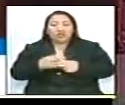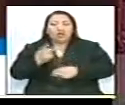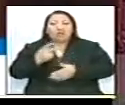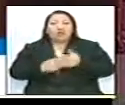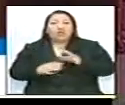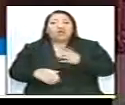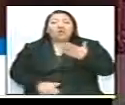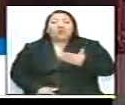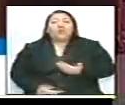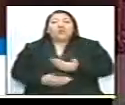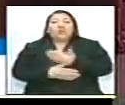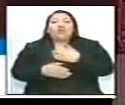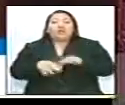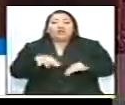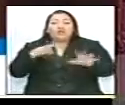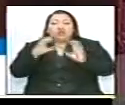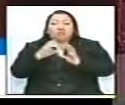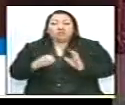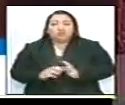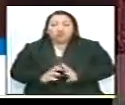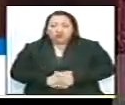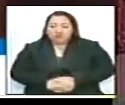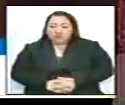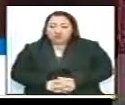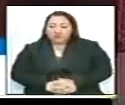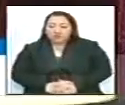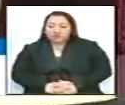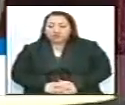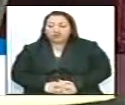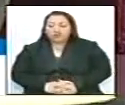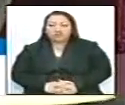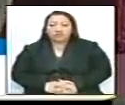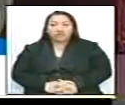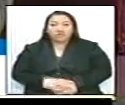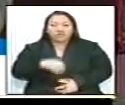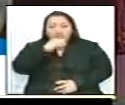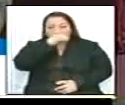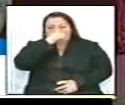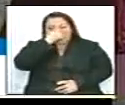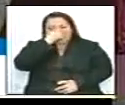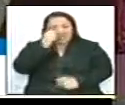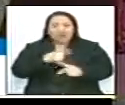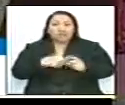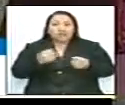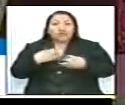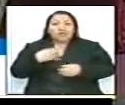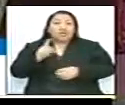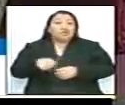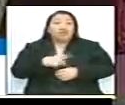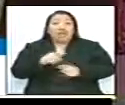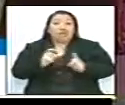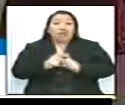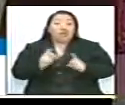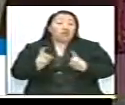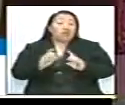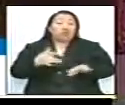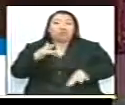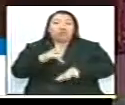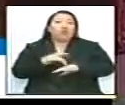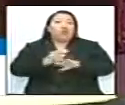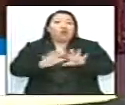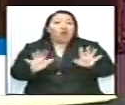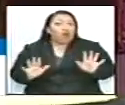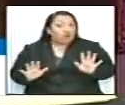haya una asamblea constituyente y haya una nueva Constitución. Pero como acá se nos dice que eso es mala palabra, ¿no?, que no se puede tocar,